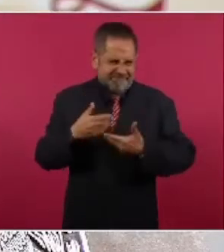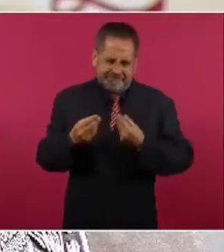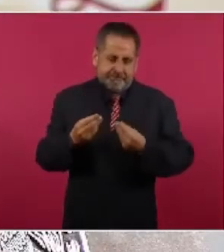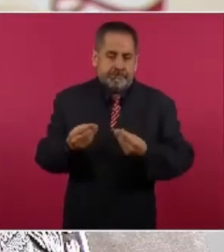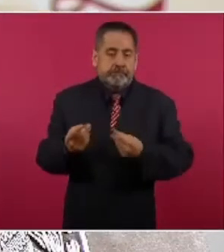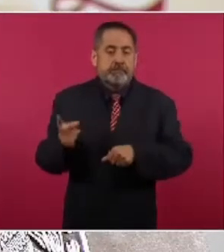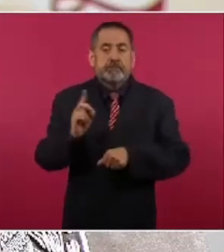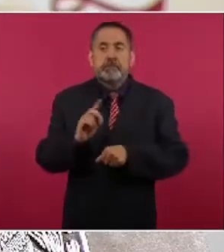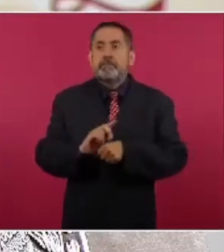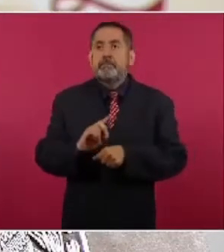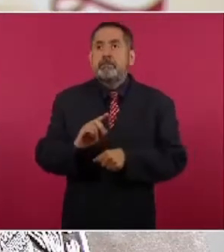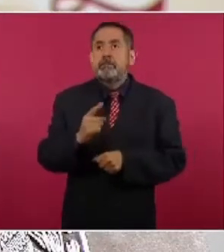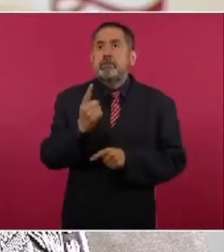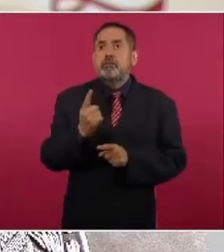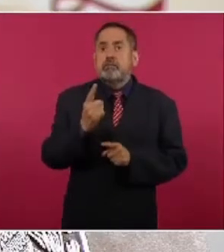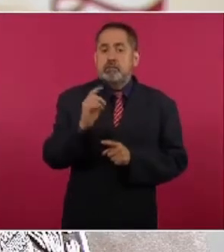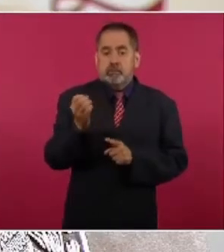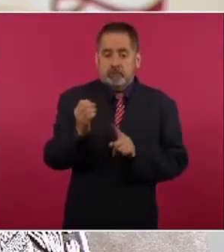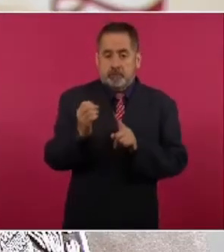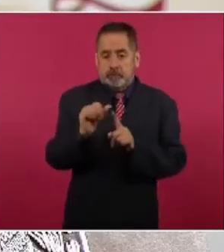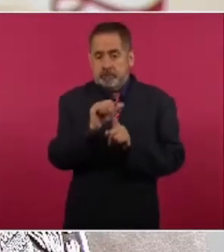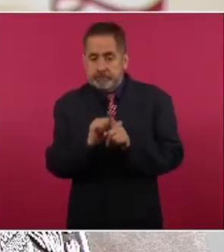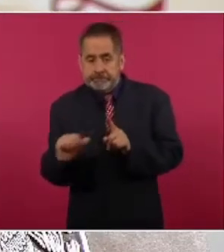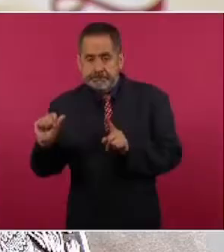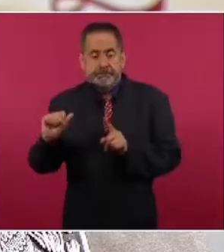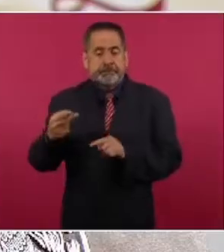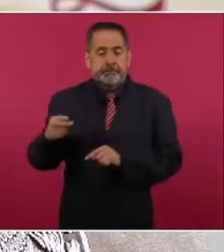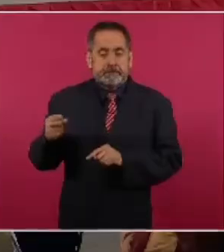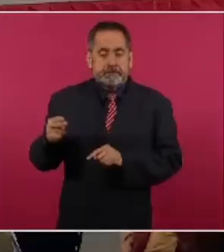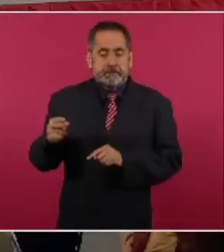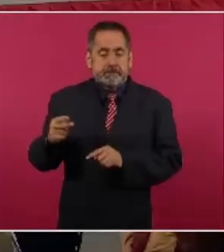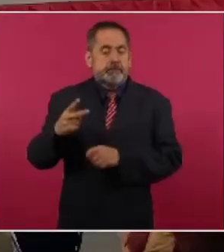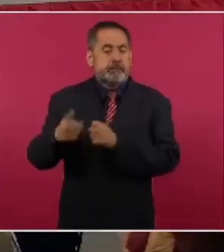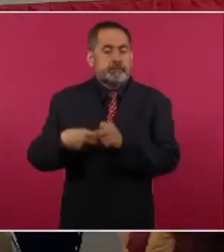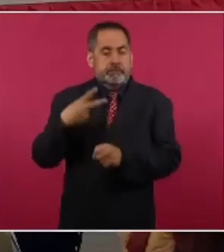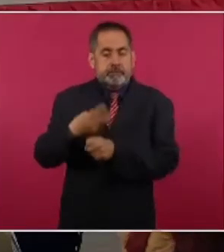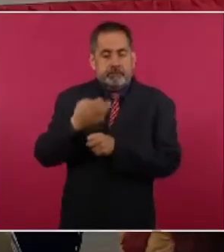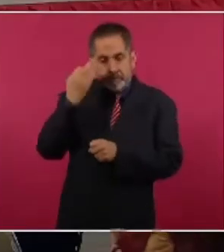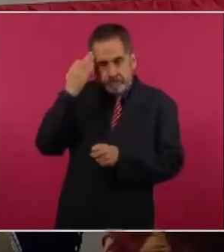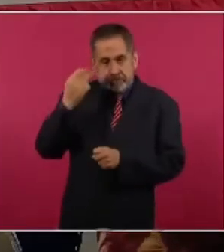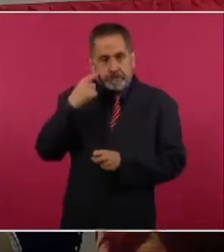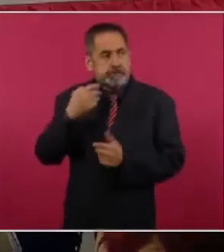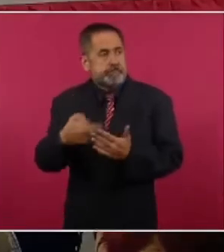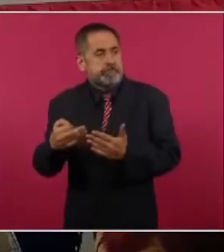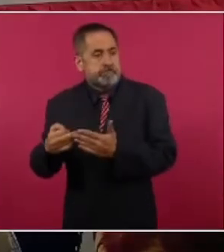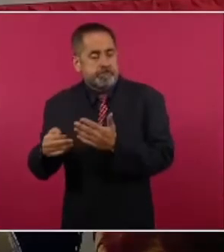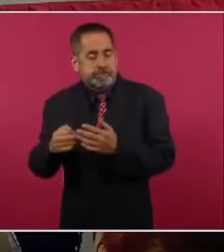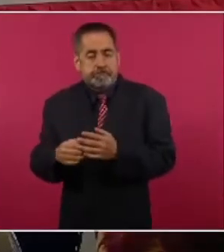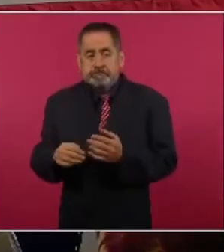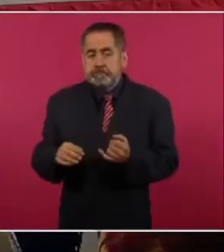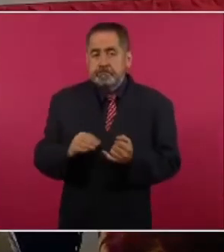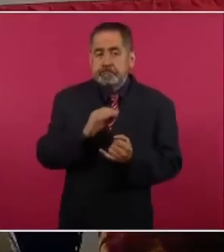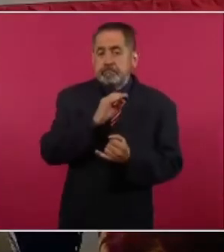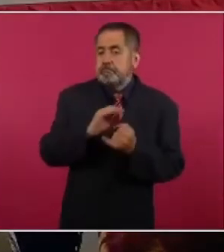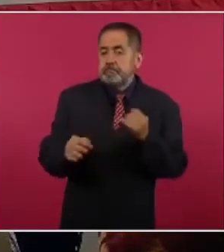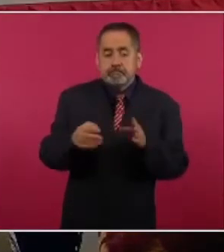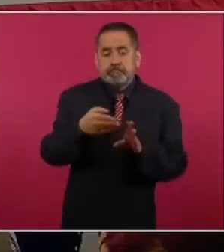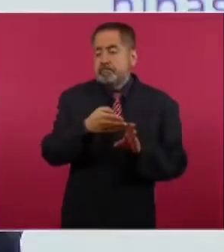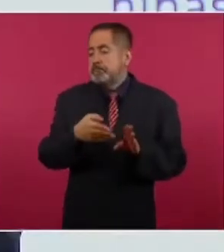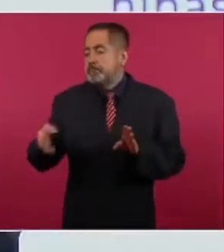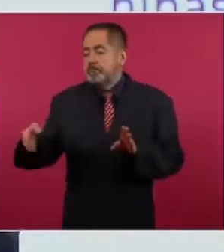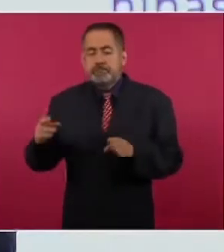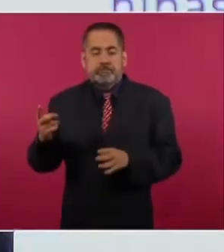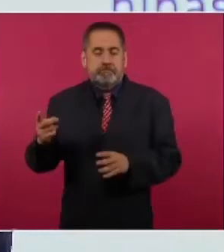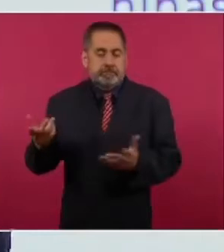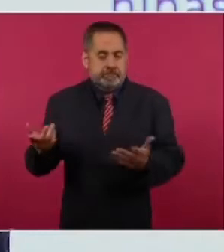octubre al final de noviembre con una fase de seguimiento y cerraremos hasta el final del año.